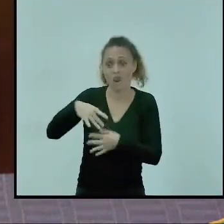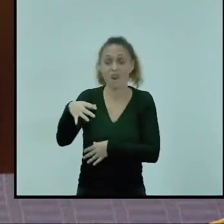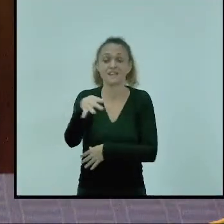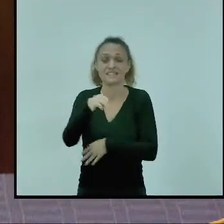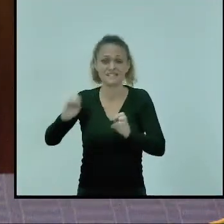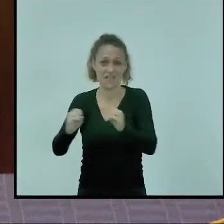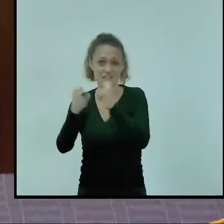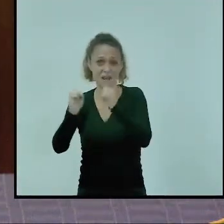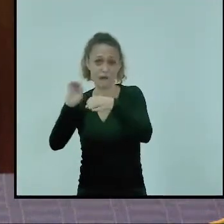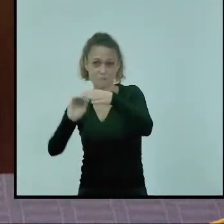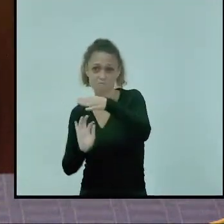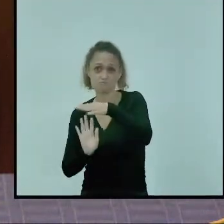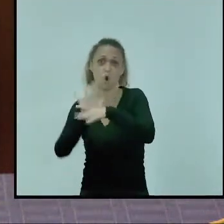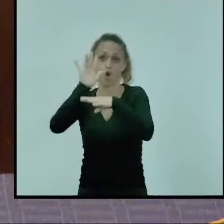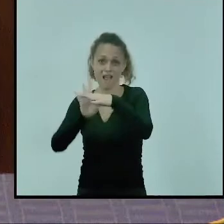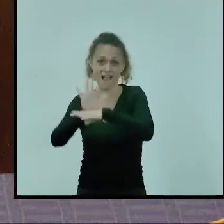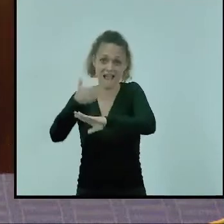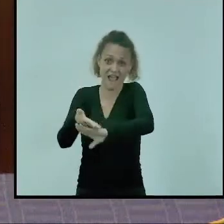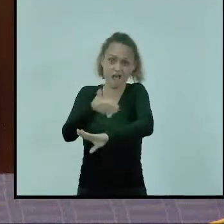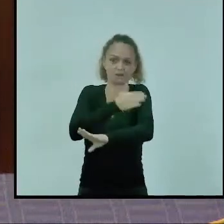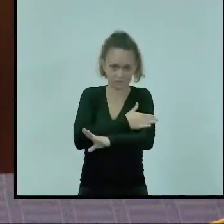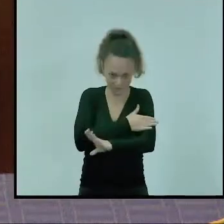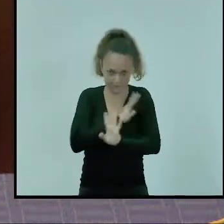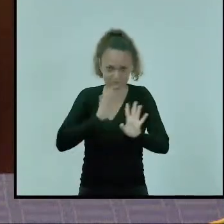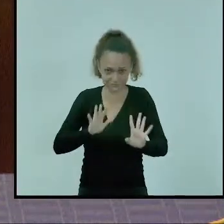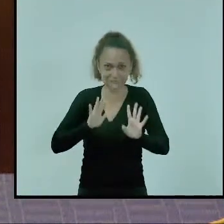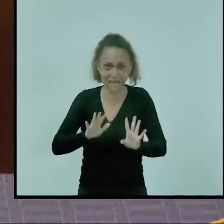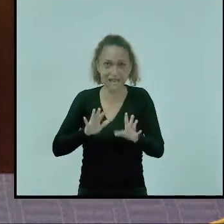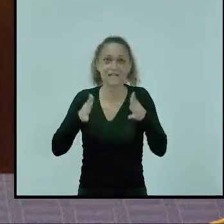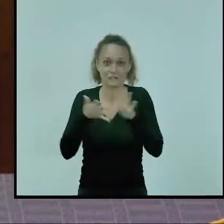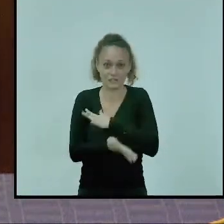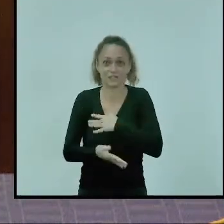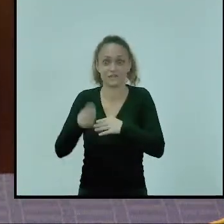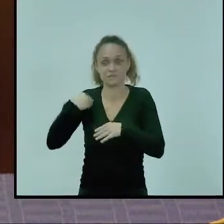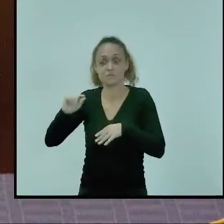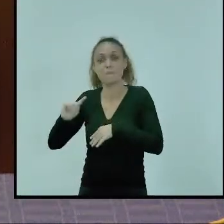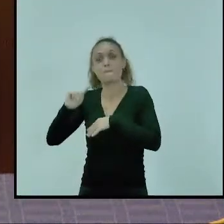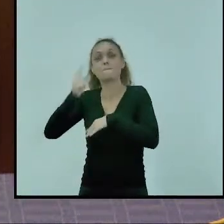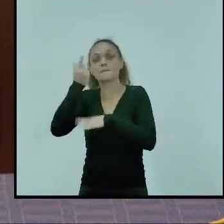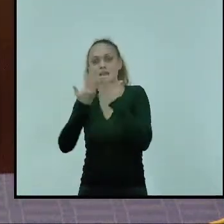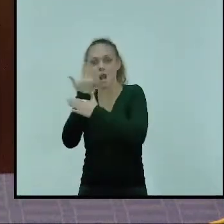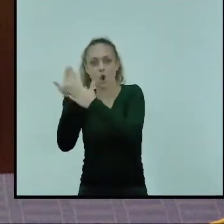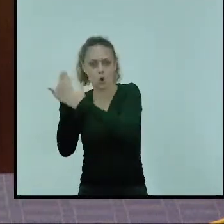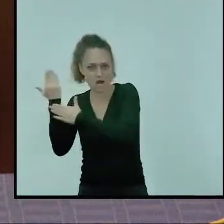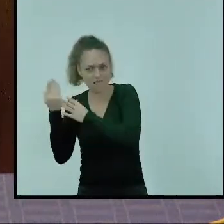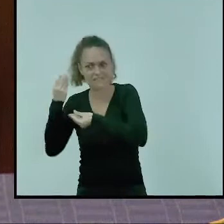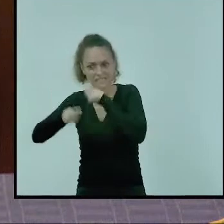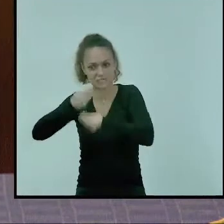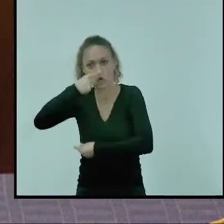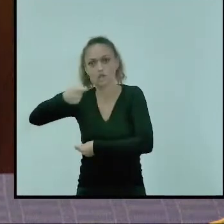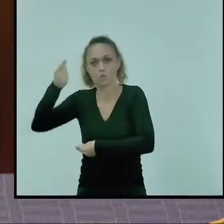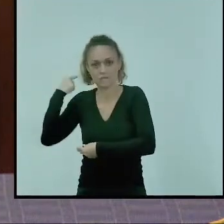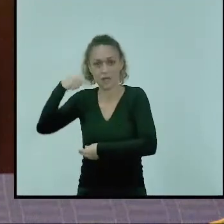Por lo tanto, la prueba es que son la consecuencia de unas primeras jornadas que se hicieron ya el año pasado. Es